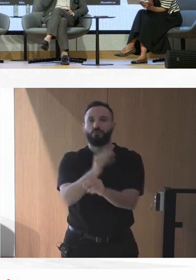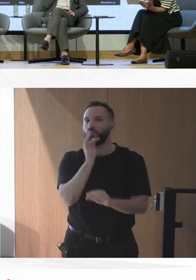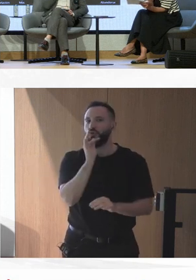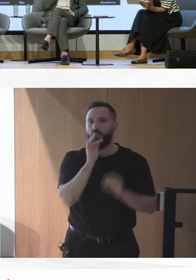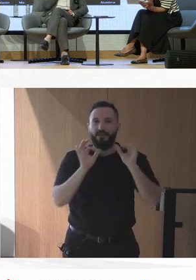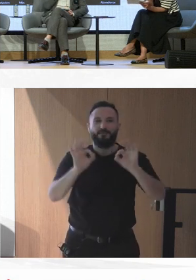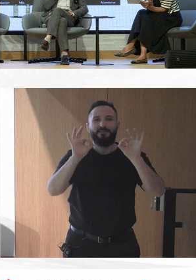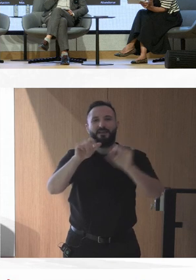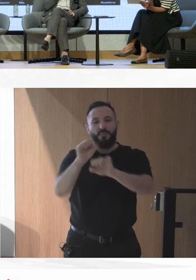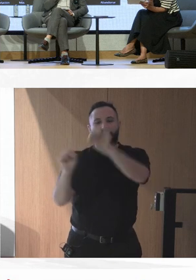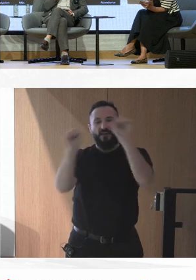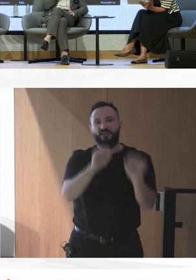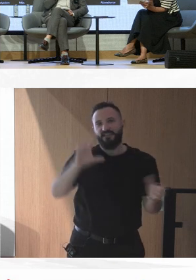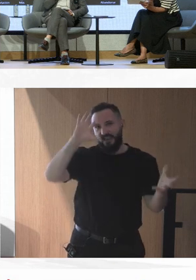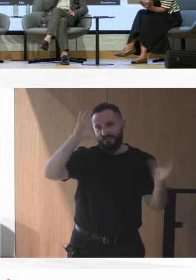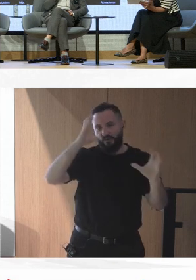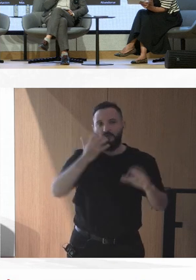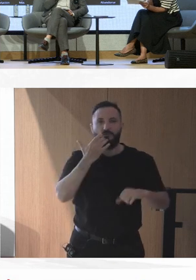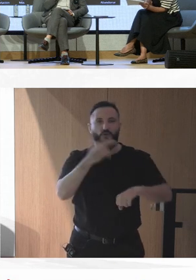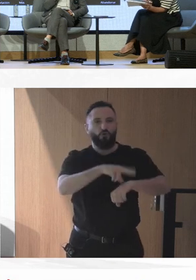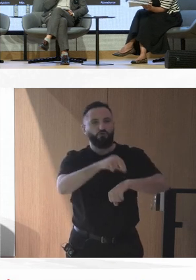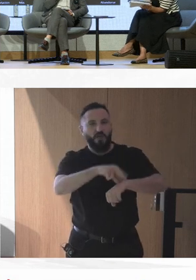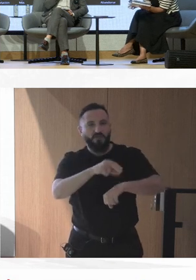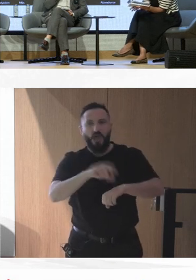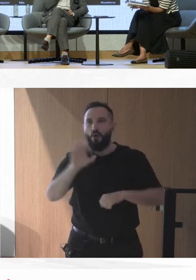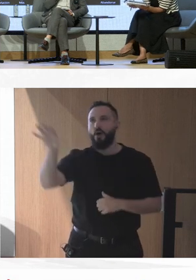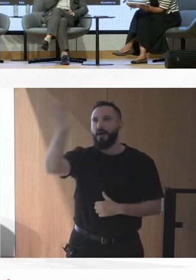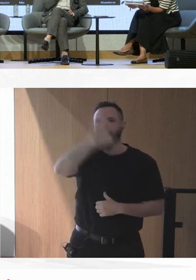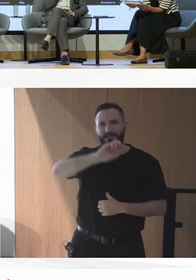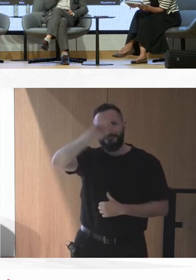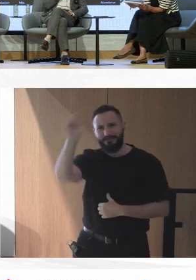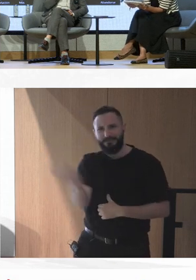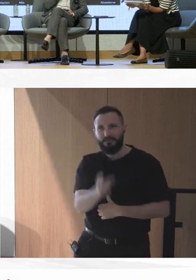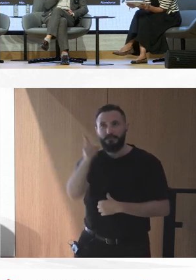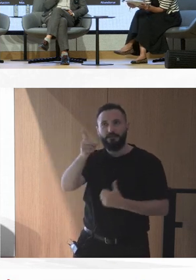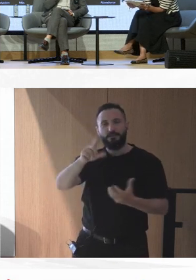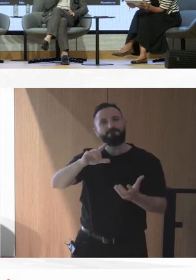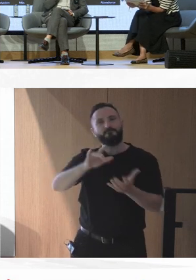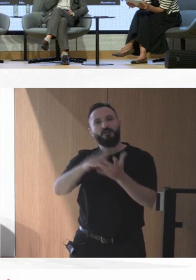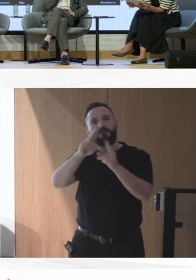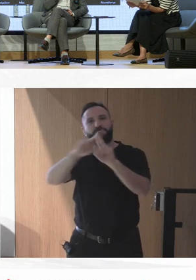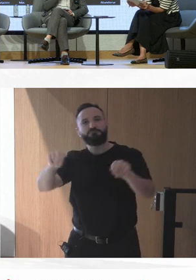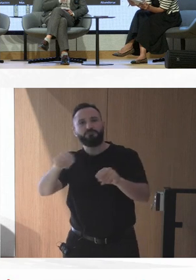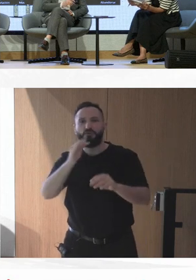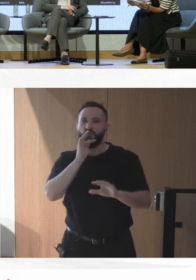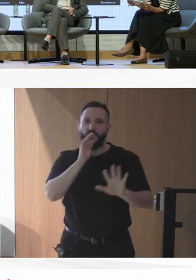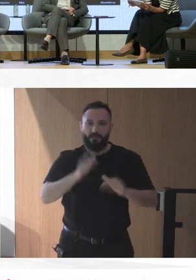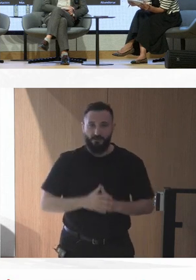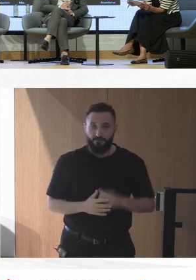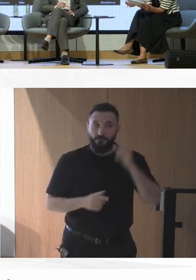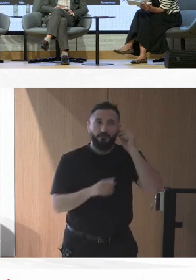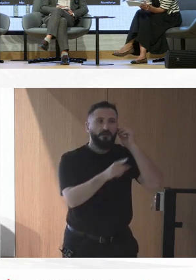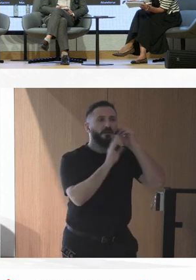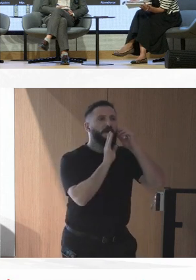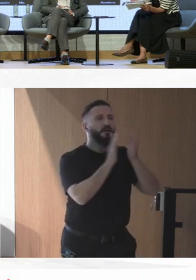la defensa de insanidad, por ejemplo, en Suecia y en algunos otros países. Usted ha mencionado que solo cuatro